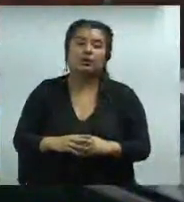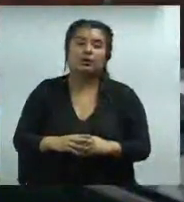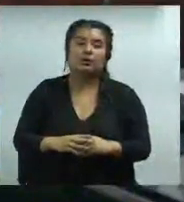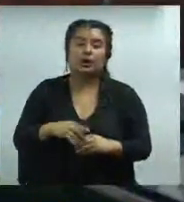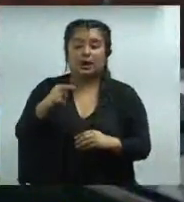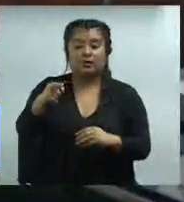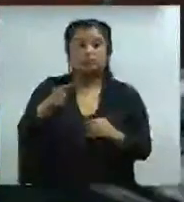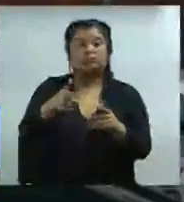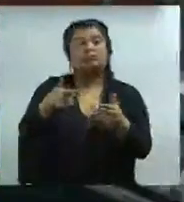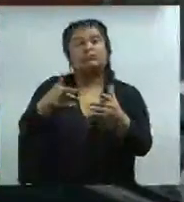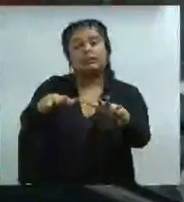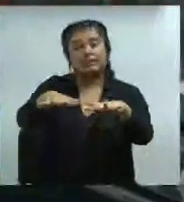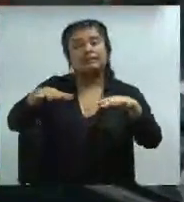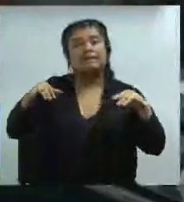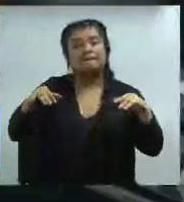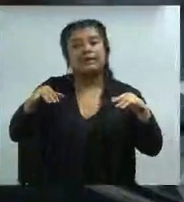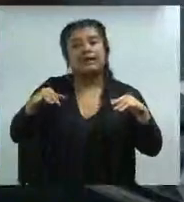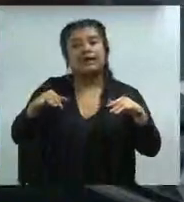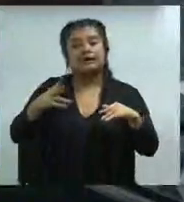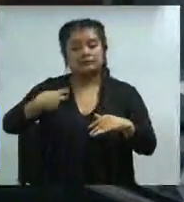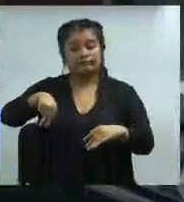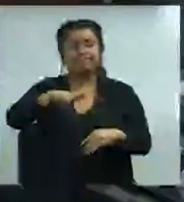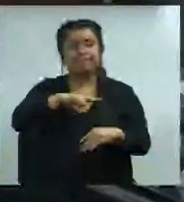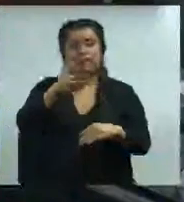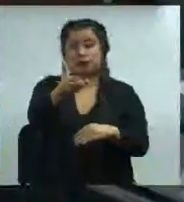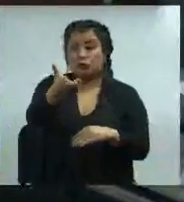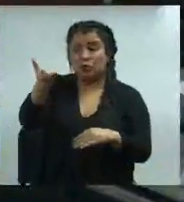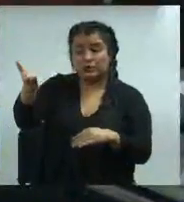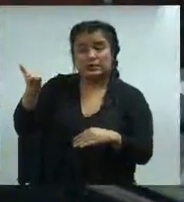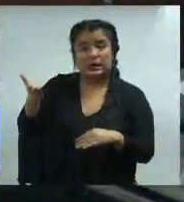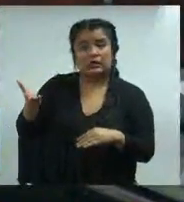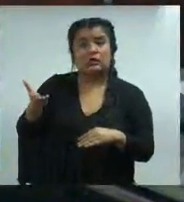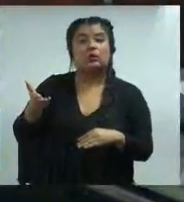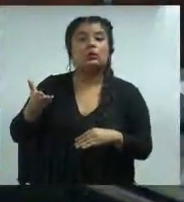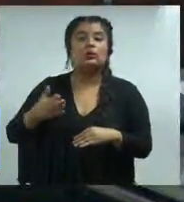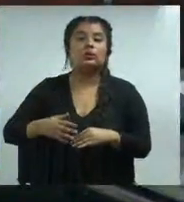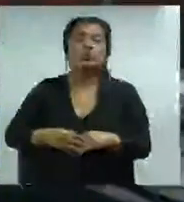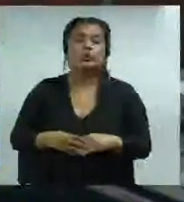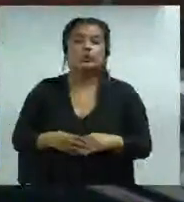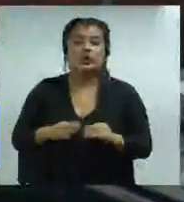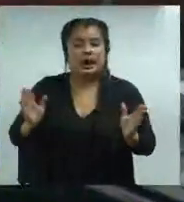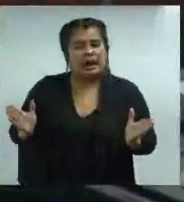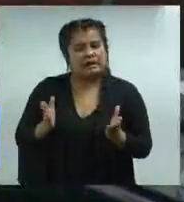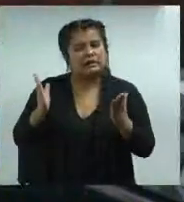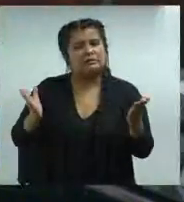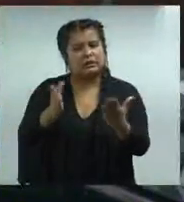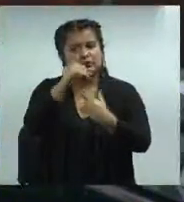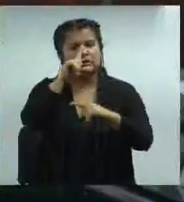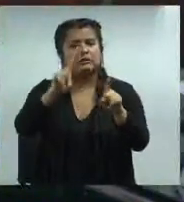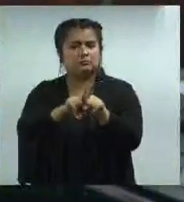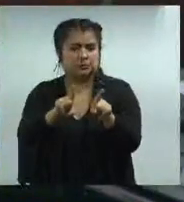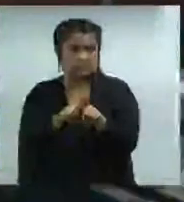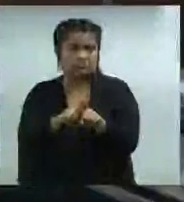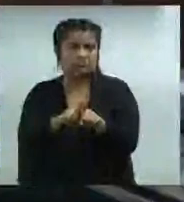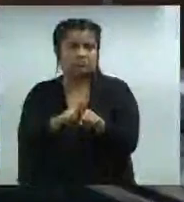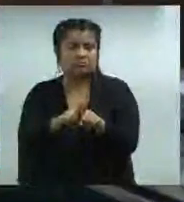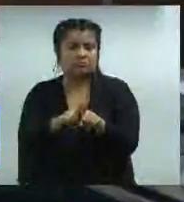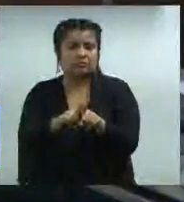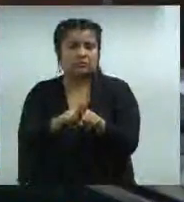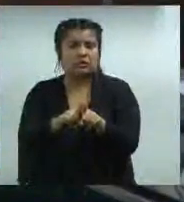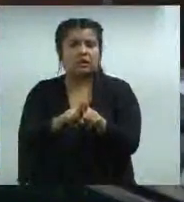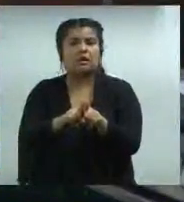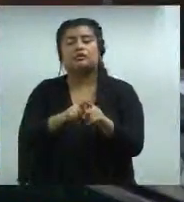en los plenos se ha estado solicitando mucho, se ha estado exhortando a hacer muchos